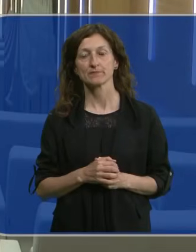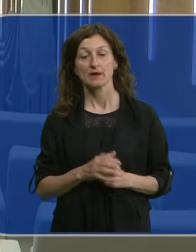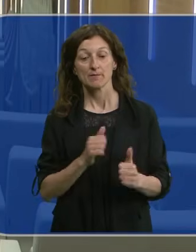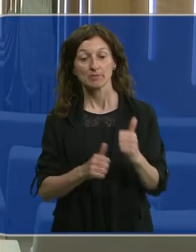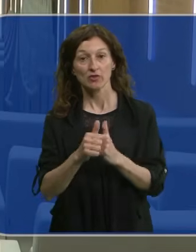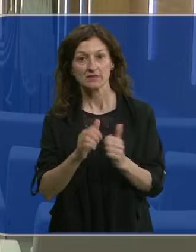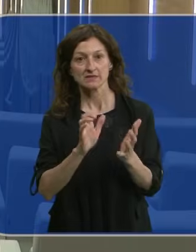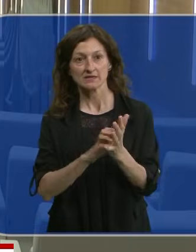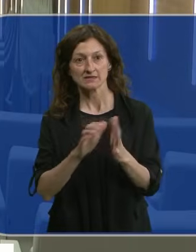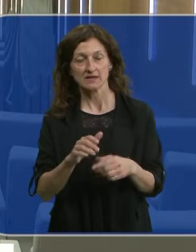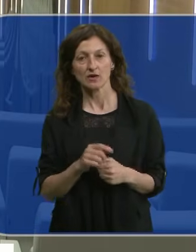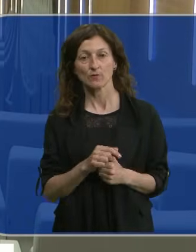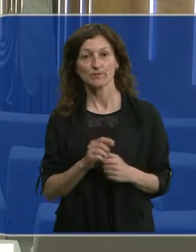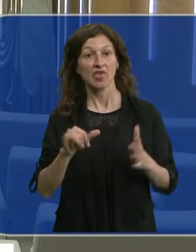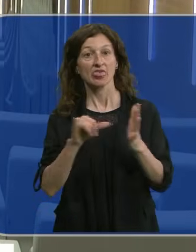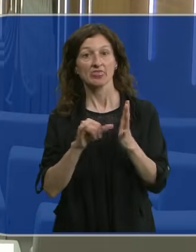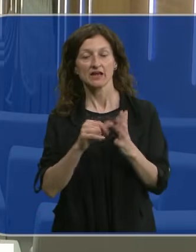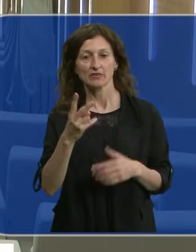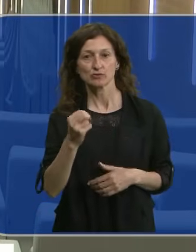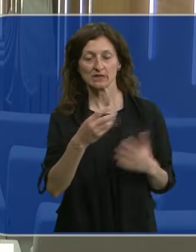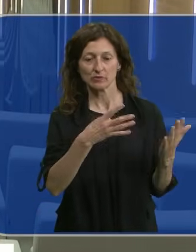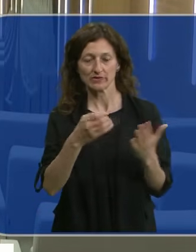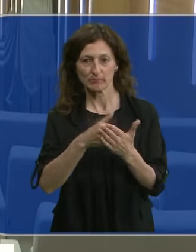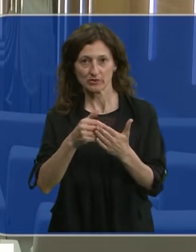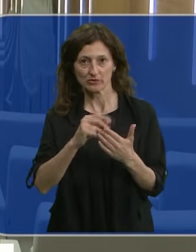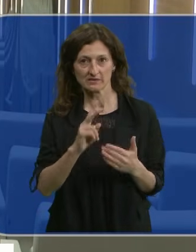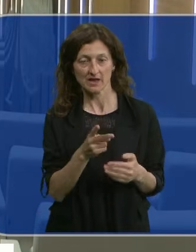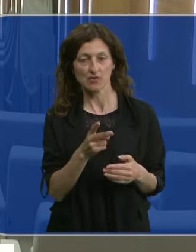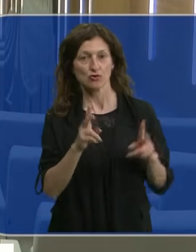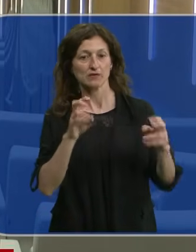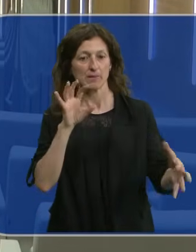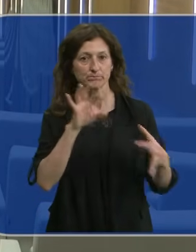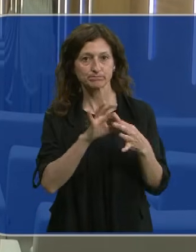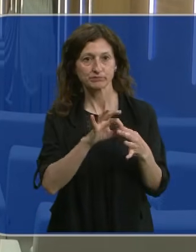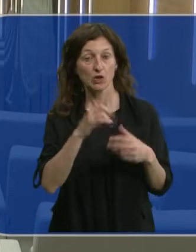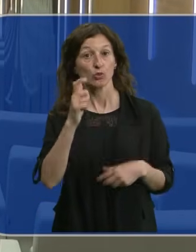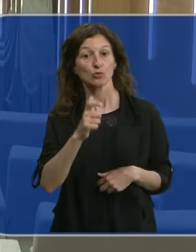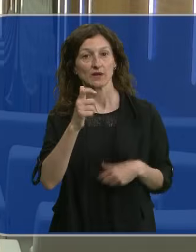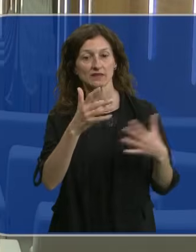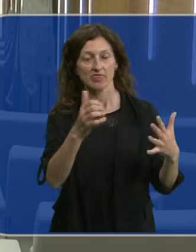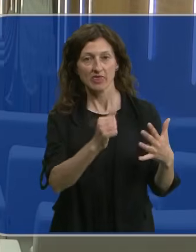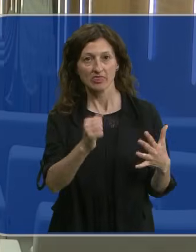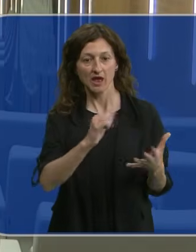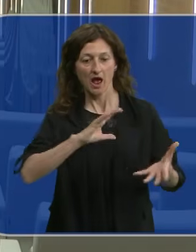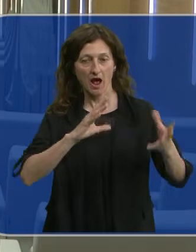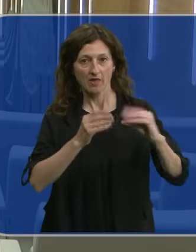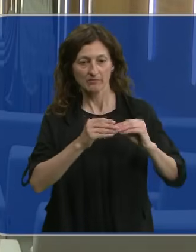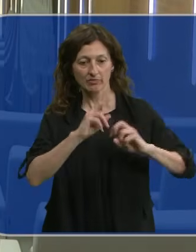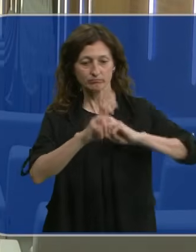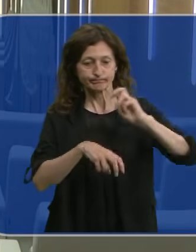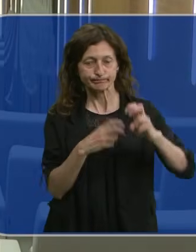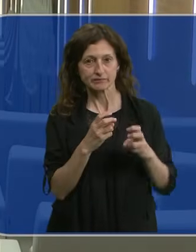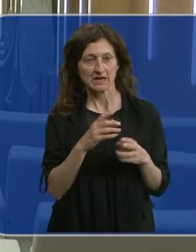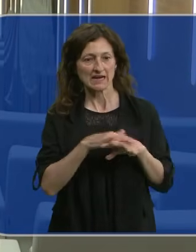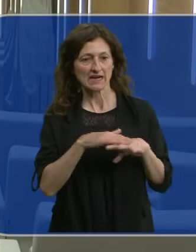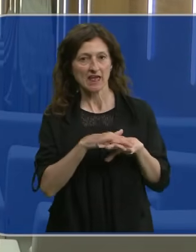para Castilla y León serían, por un lado, cerca de 2.900 millones de euros en lo que se refiere durante la próxima década, adaptación y renovación de